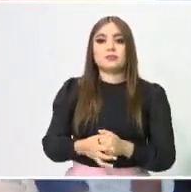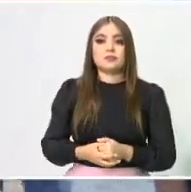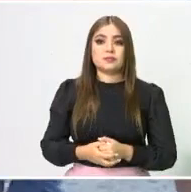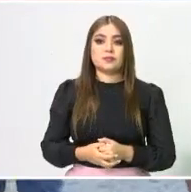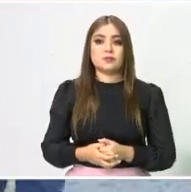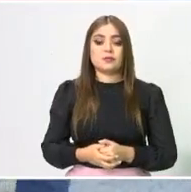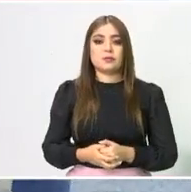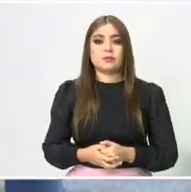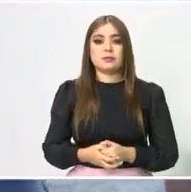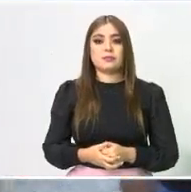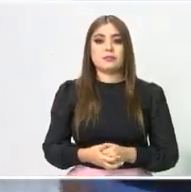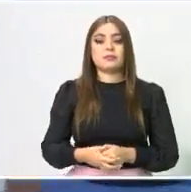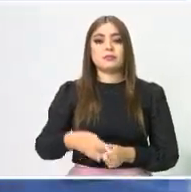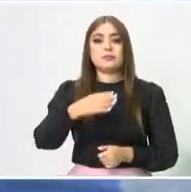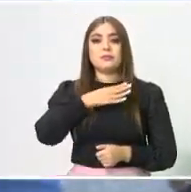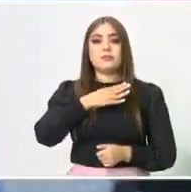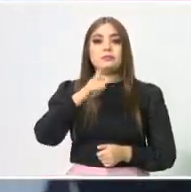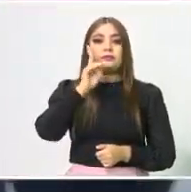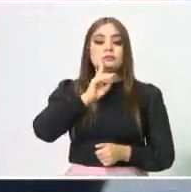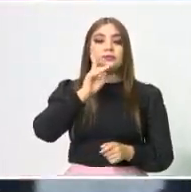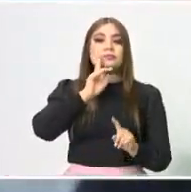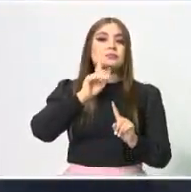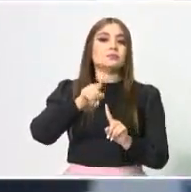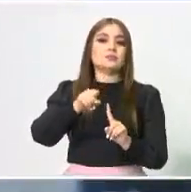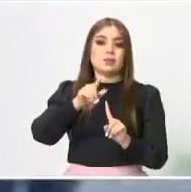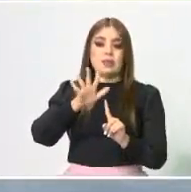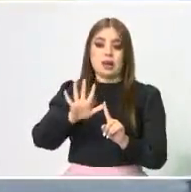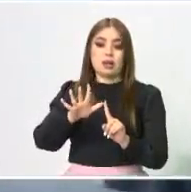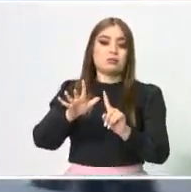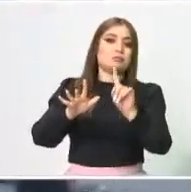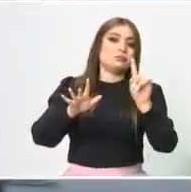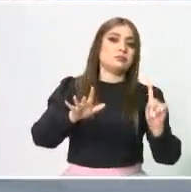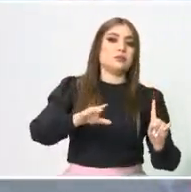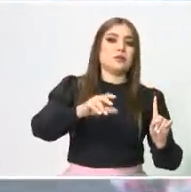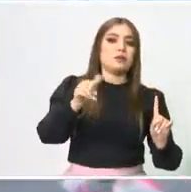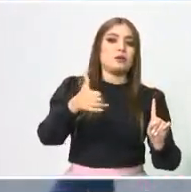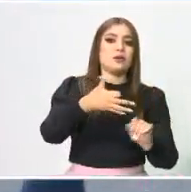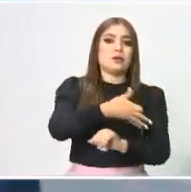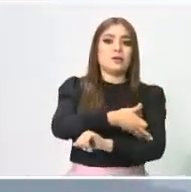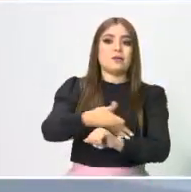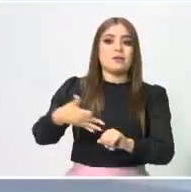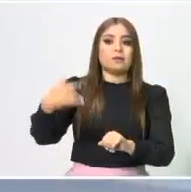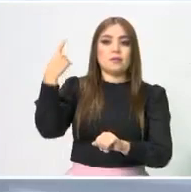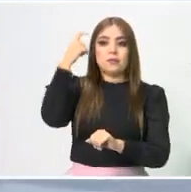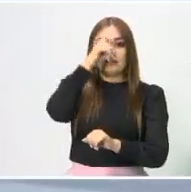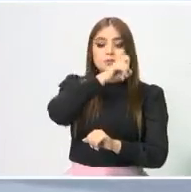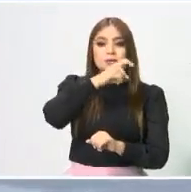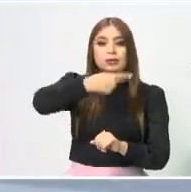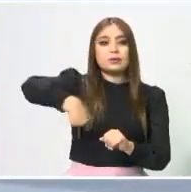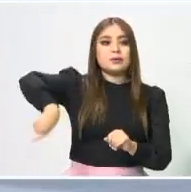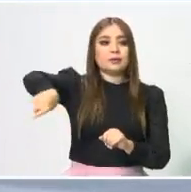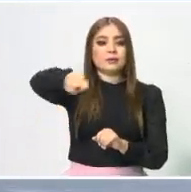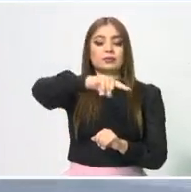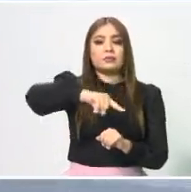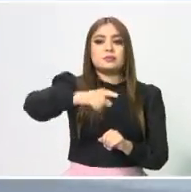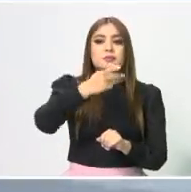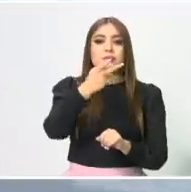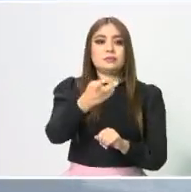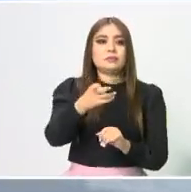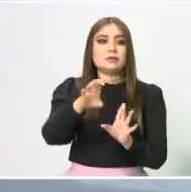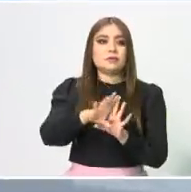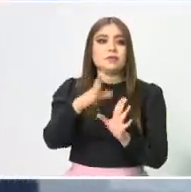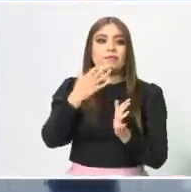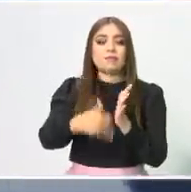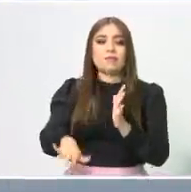Bueno, precisamente, pues vamos a escuchar otra de las familias afectadas precisamente con esta escasez de